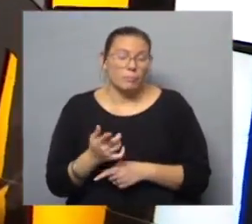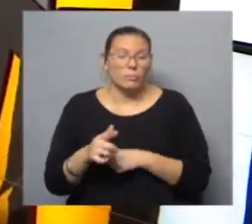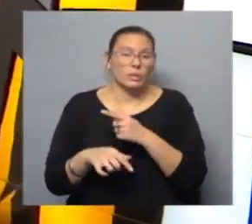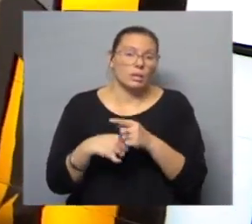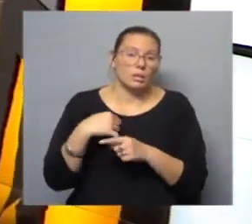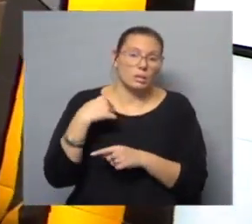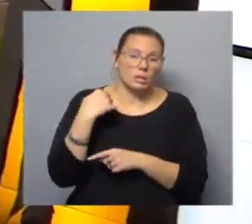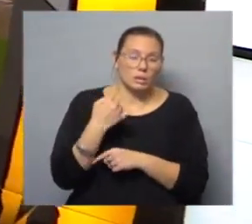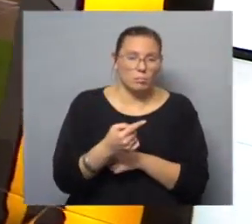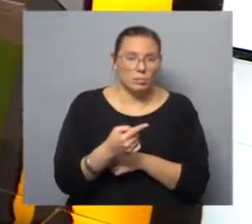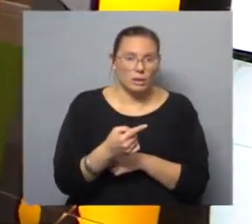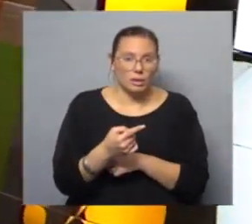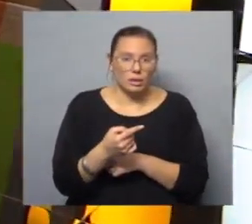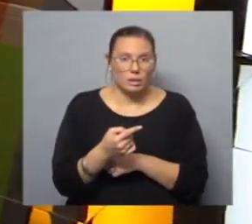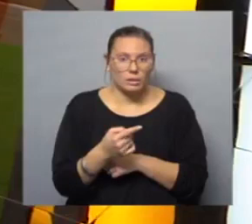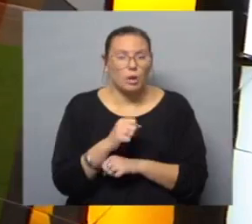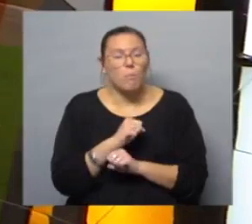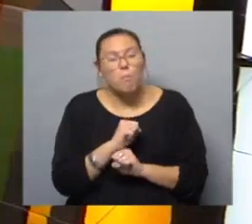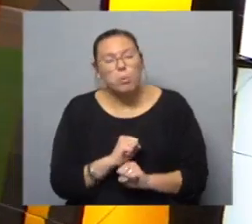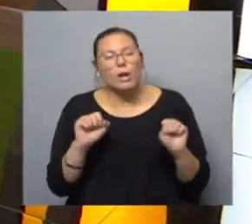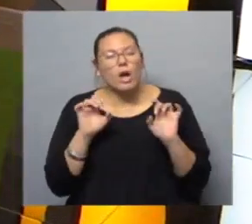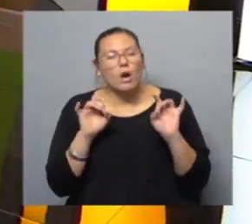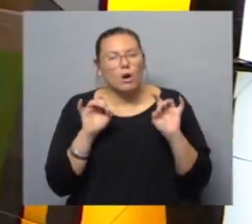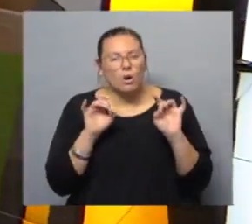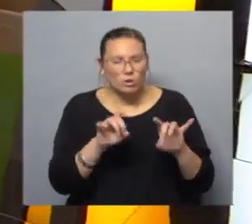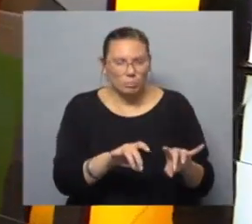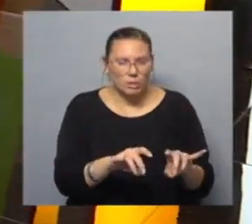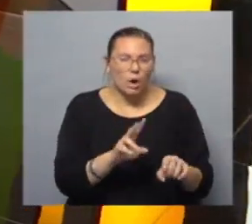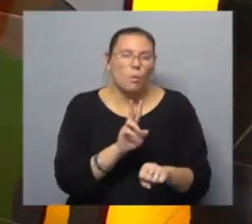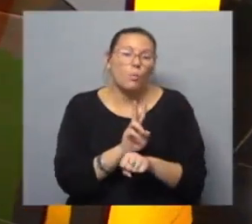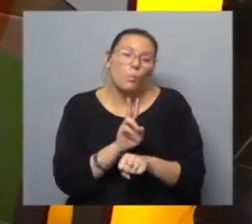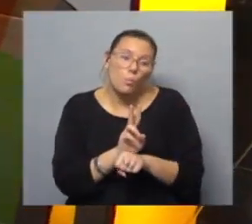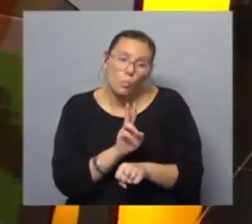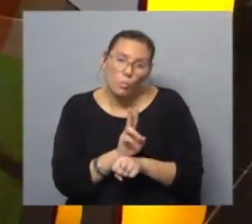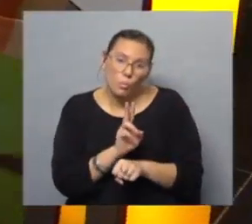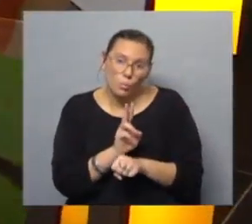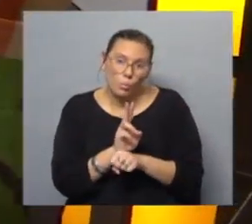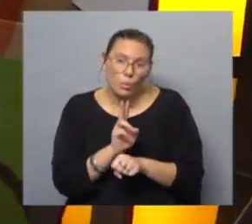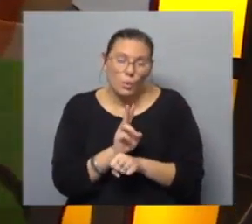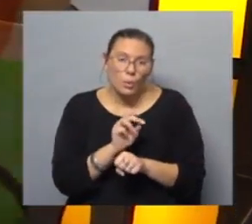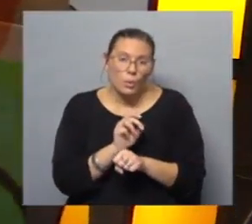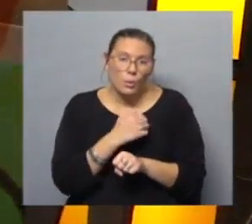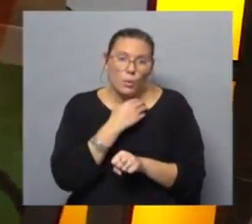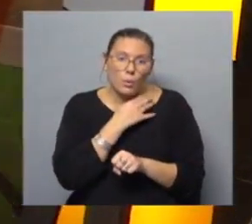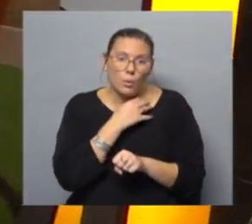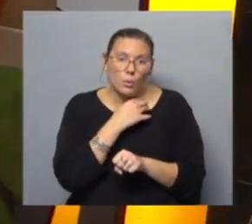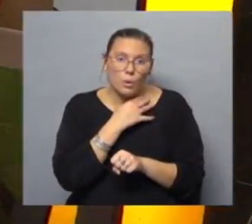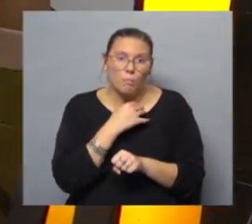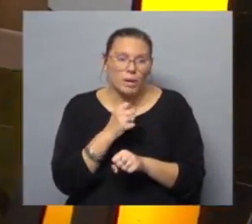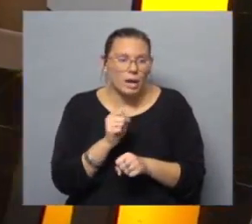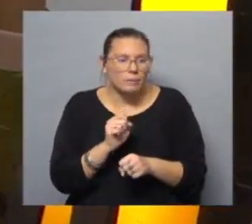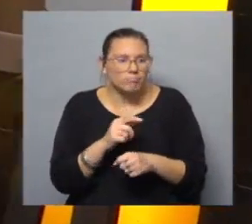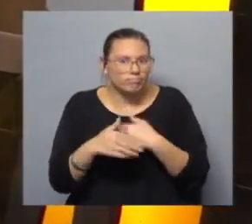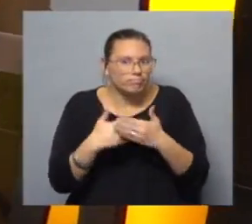tenemos la potencial contaminación y el cuidado que debemos tener para